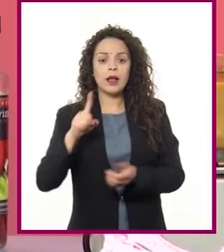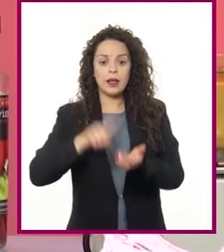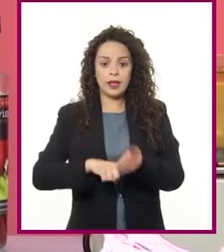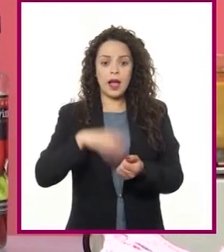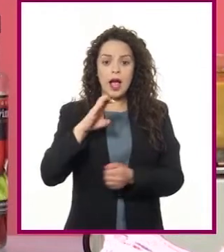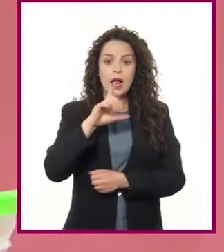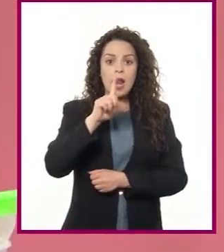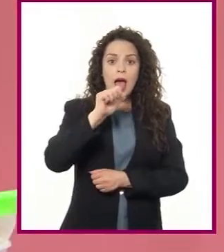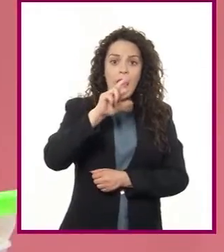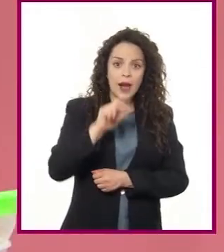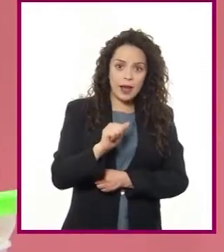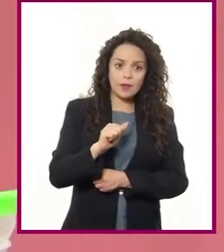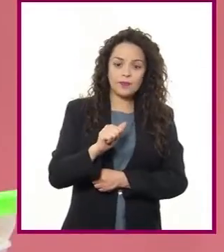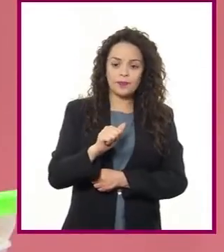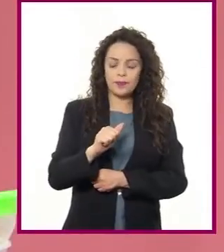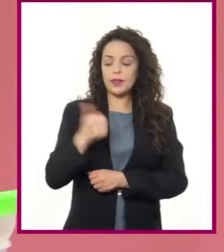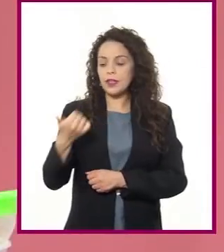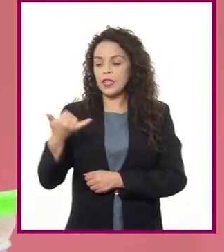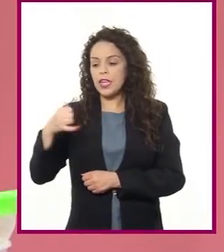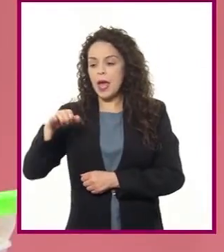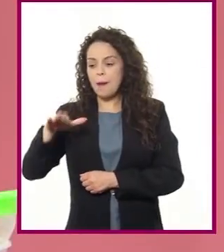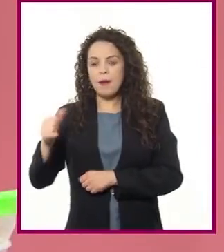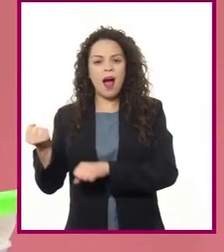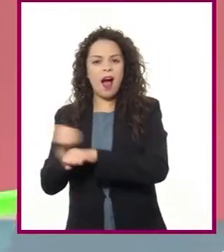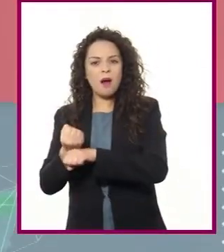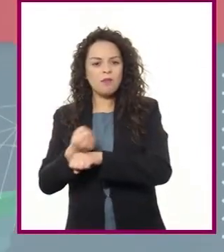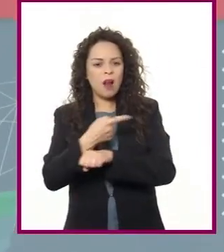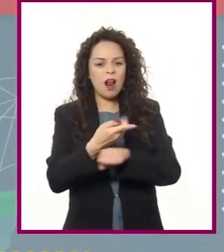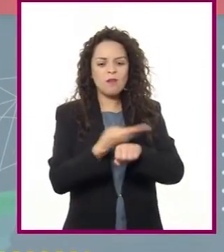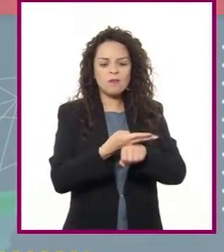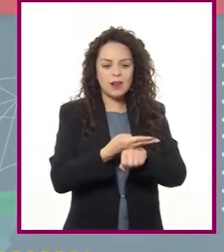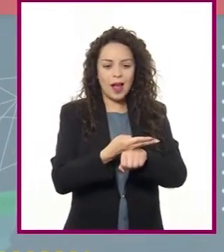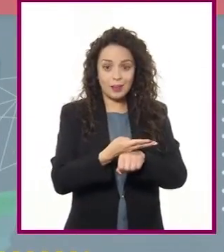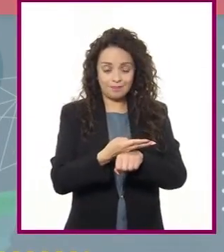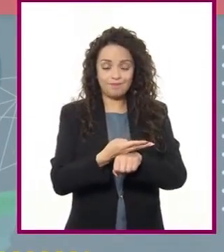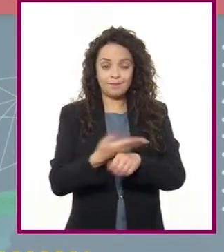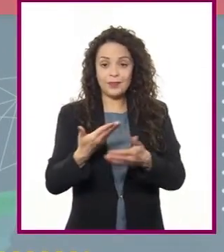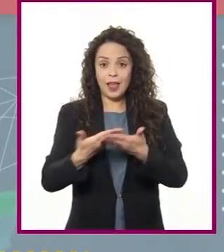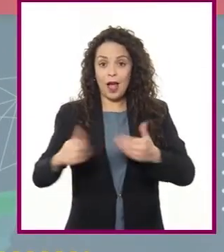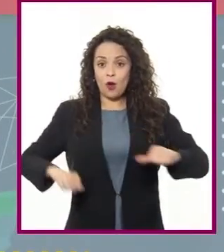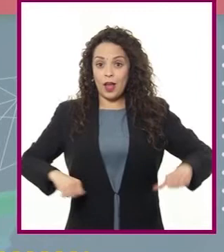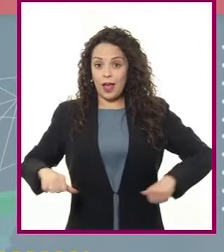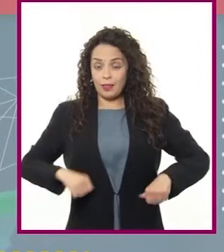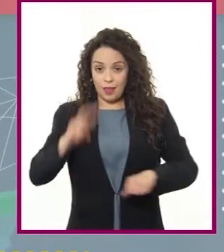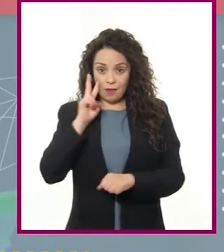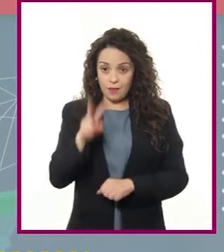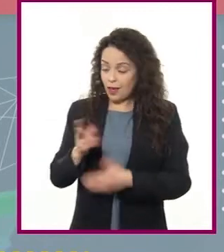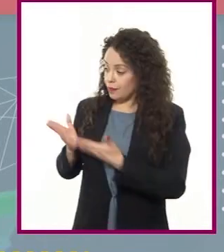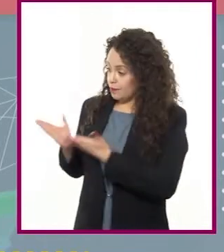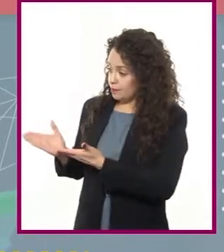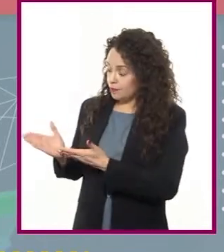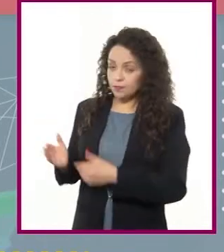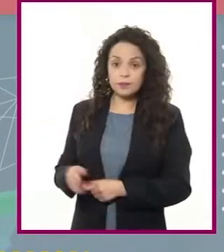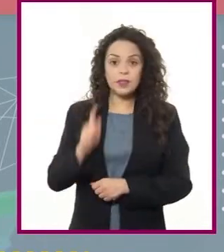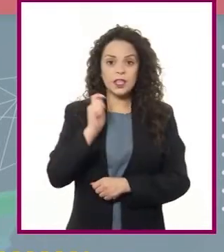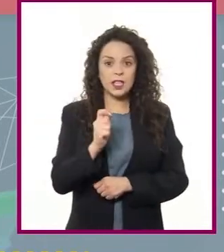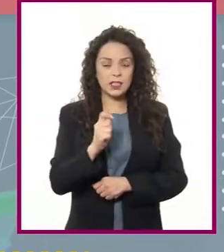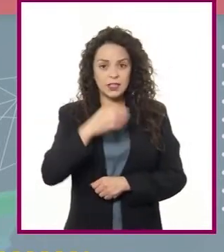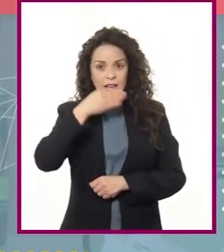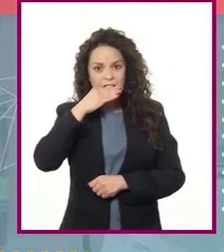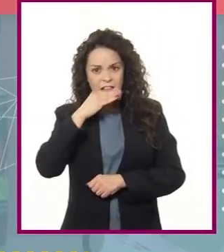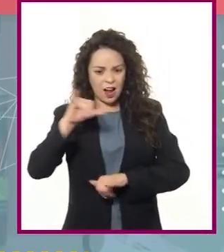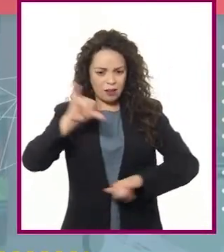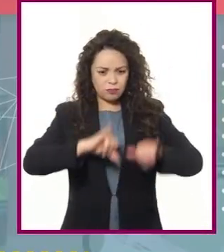y las yemas. Reto resuelto. Pasemos al siguiente. ¿Será verdad que los cereales adicionados con hierro contienen dicho